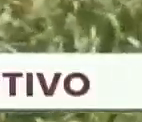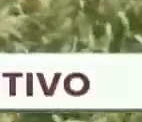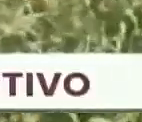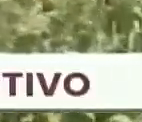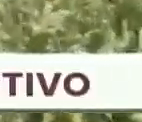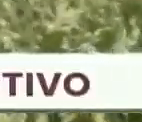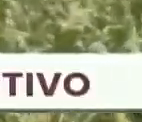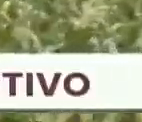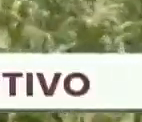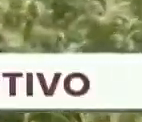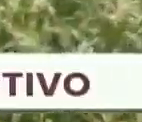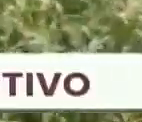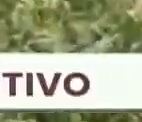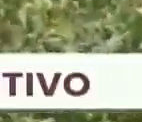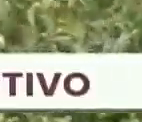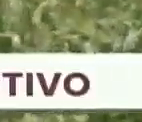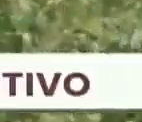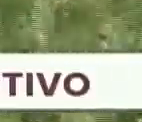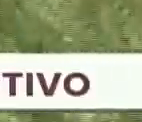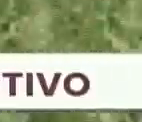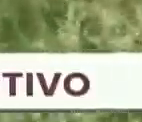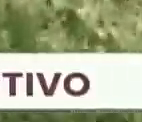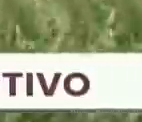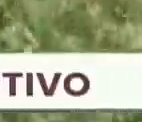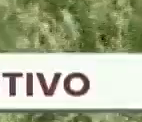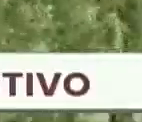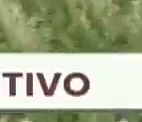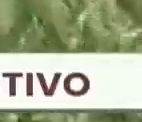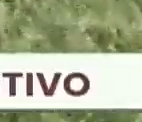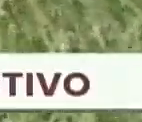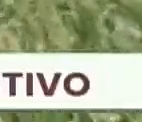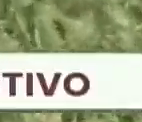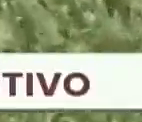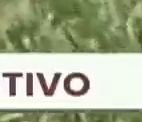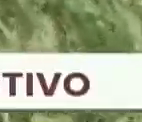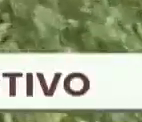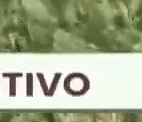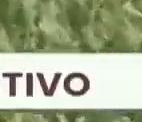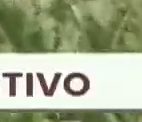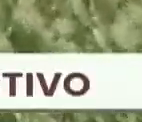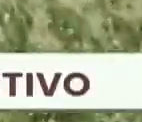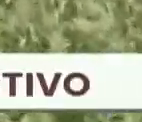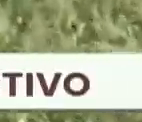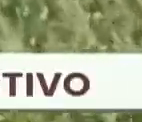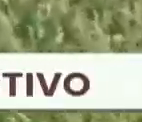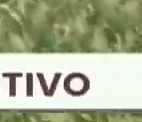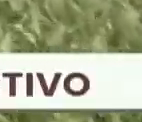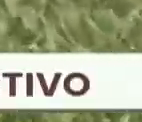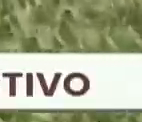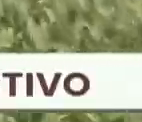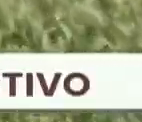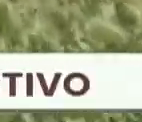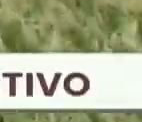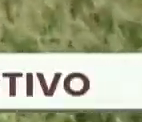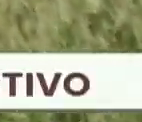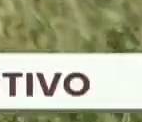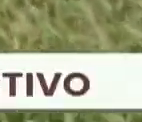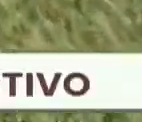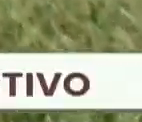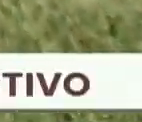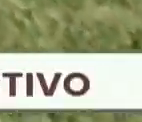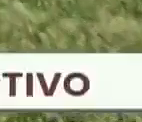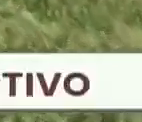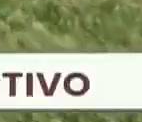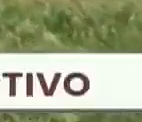sangre refrenda la sagrada libertad que hoy en día se conserva. 200 años después tenemos que sostenerla ante ataques